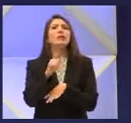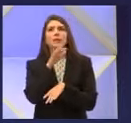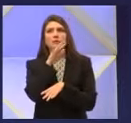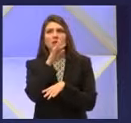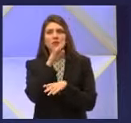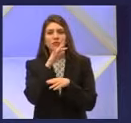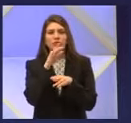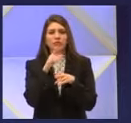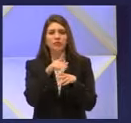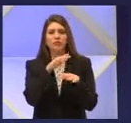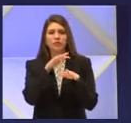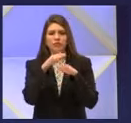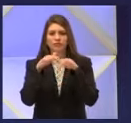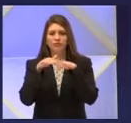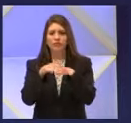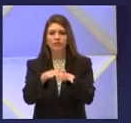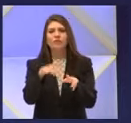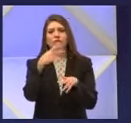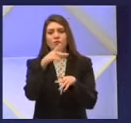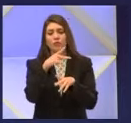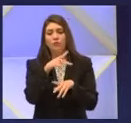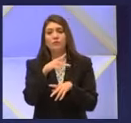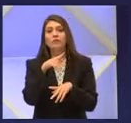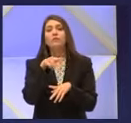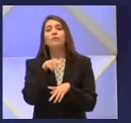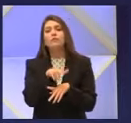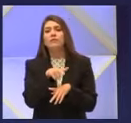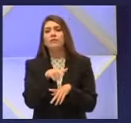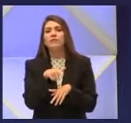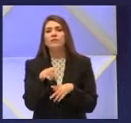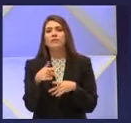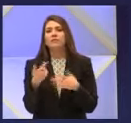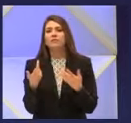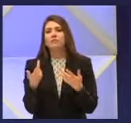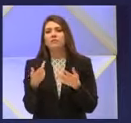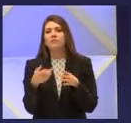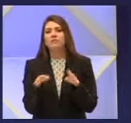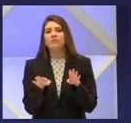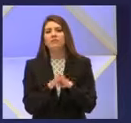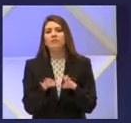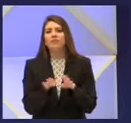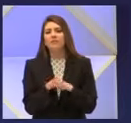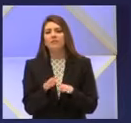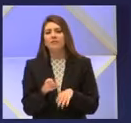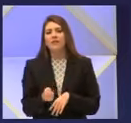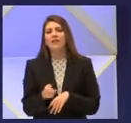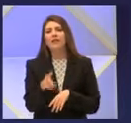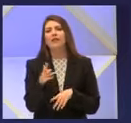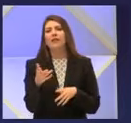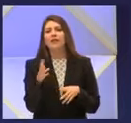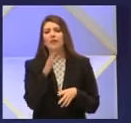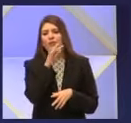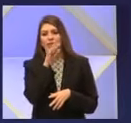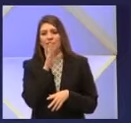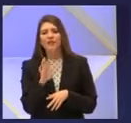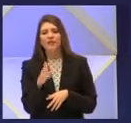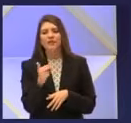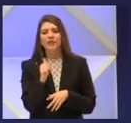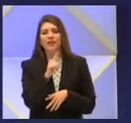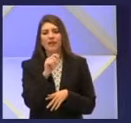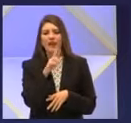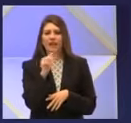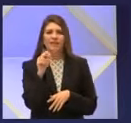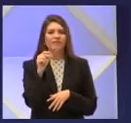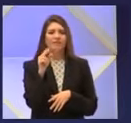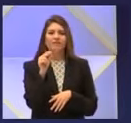término vamos que tal chatarra tampoco verdad sino que objetos que